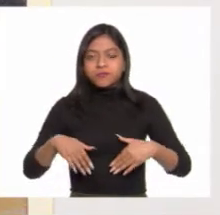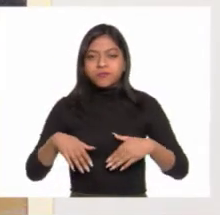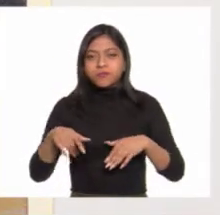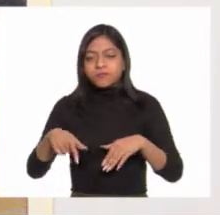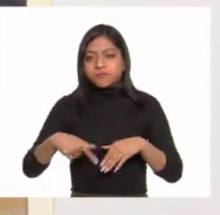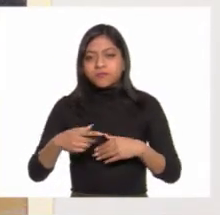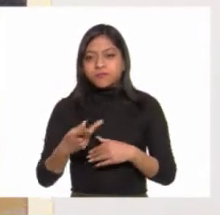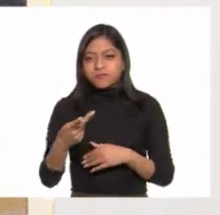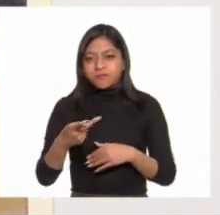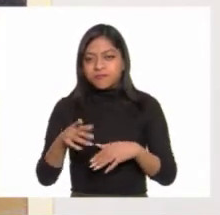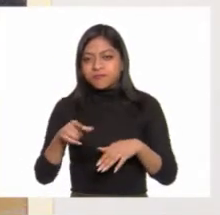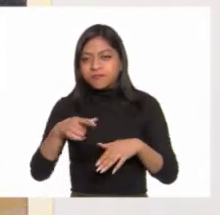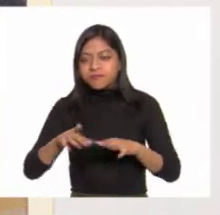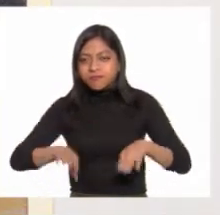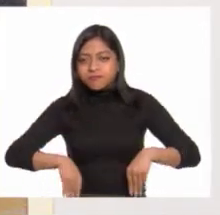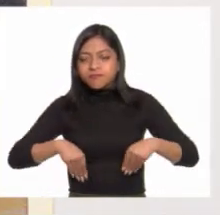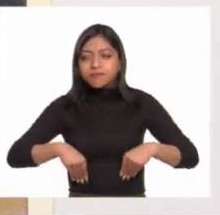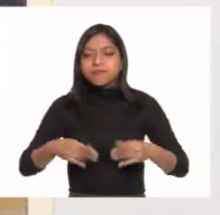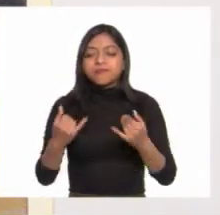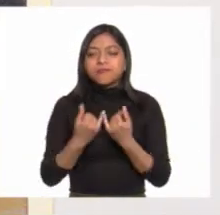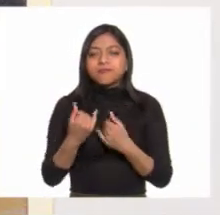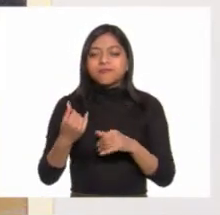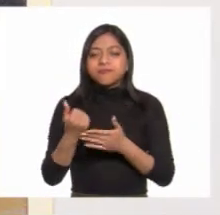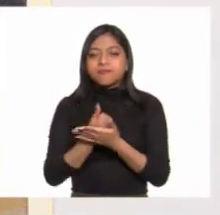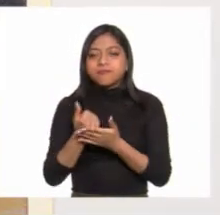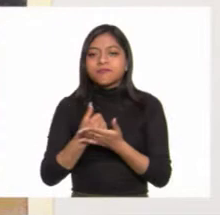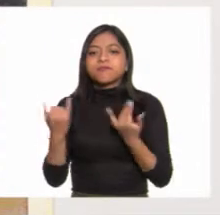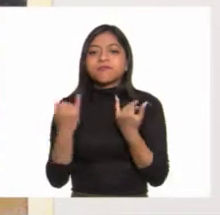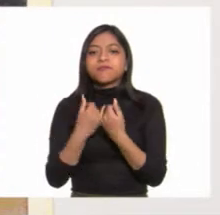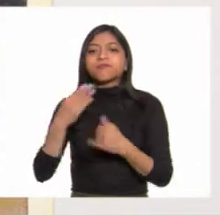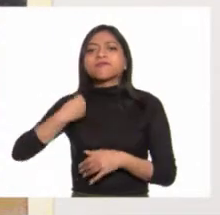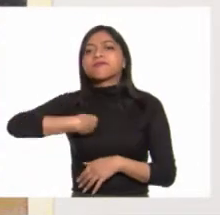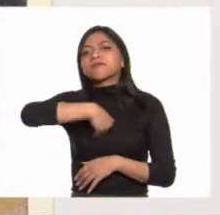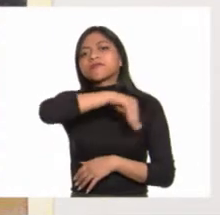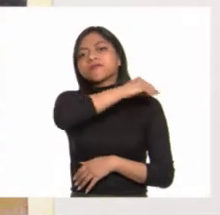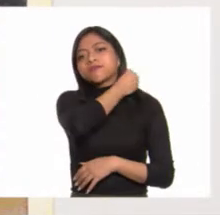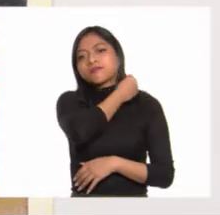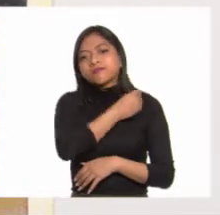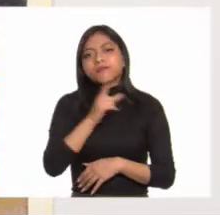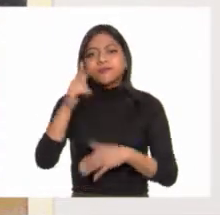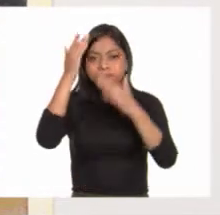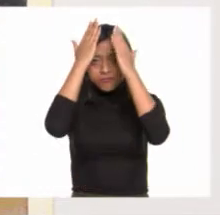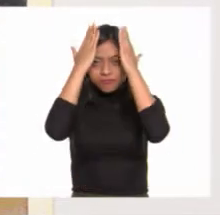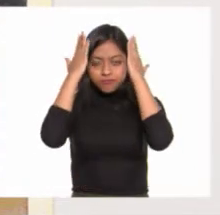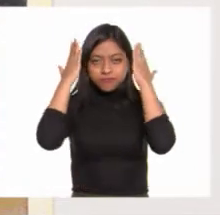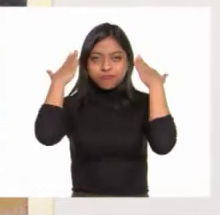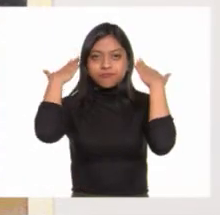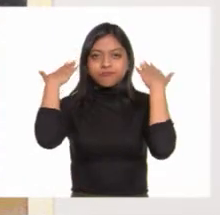que tiene vestido claro y lleva puesta una bufanda. Y va muy bien peinadita.